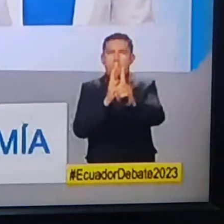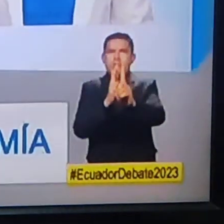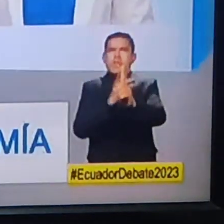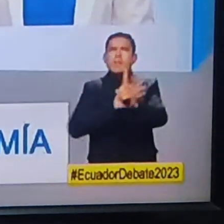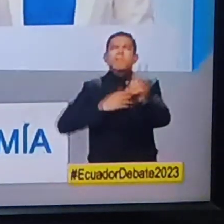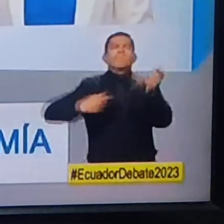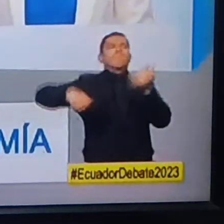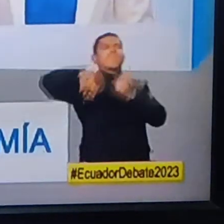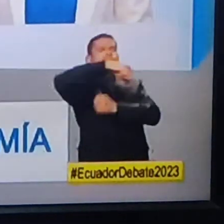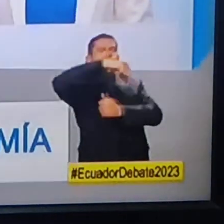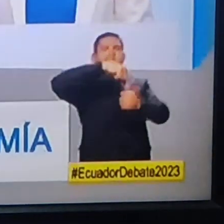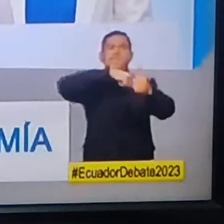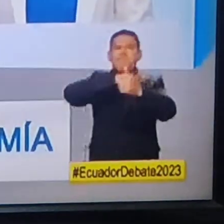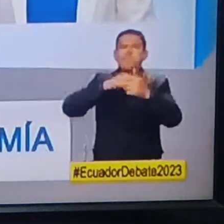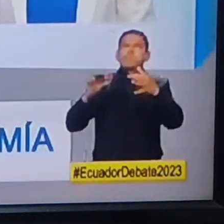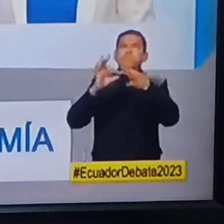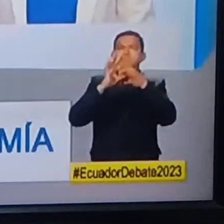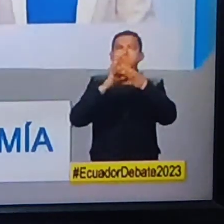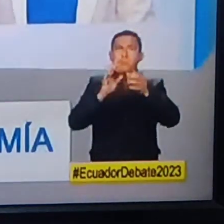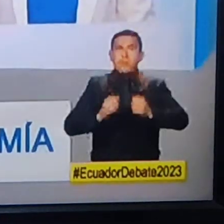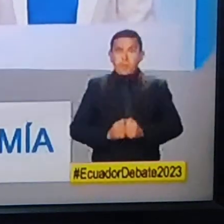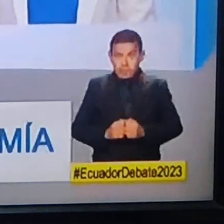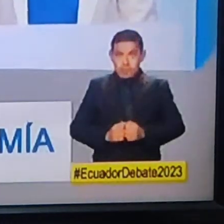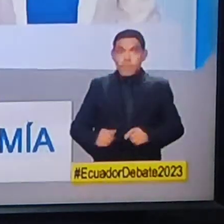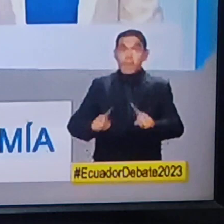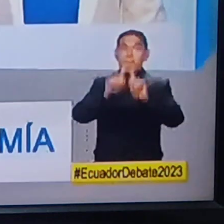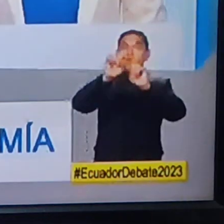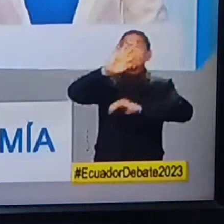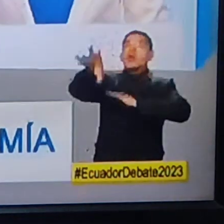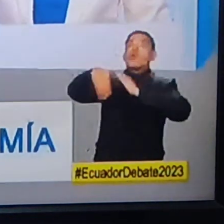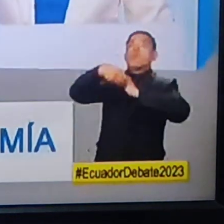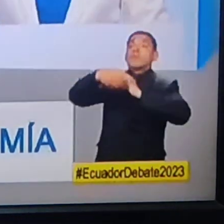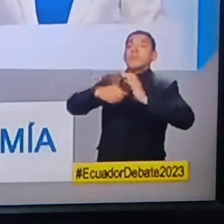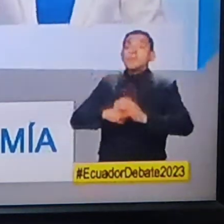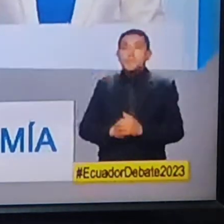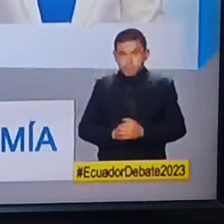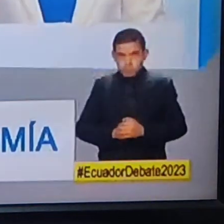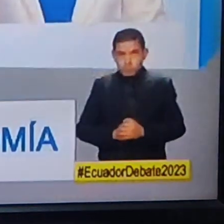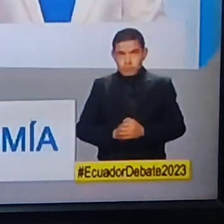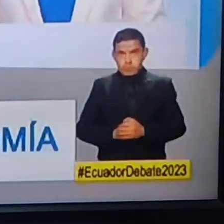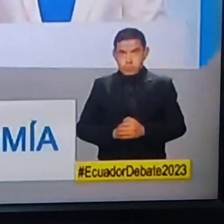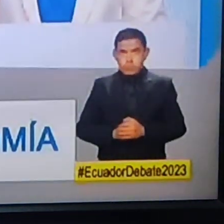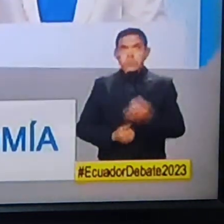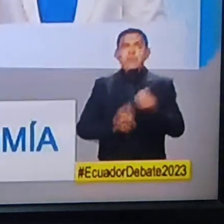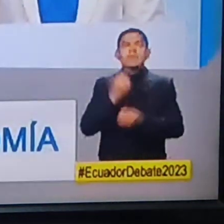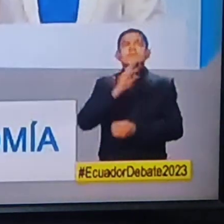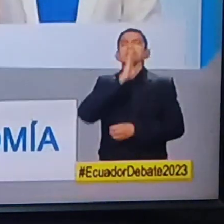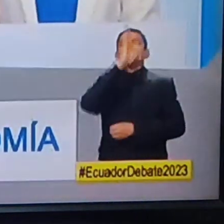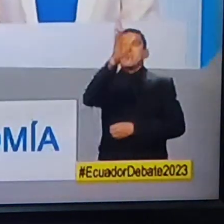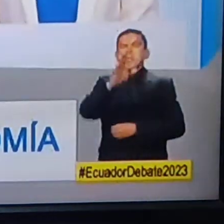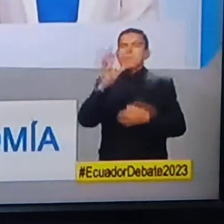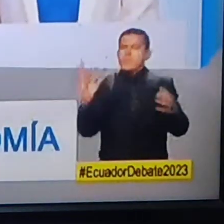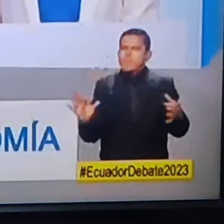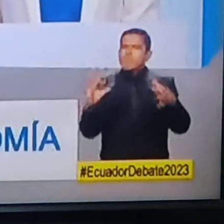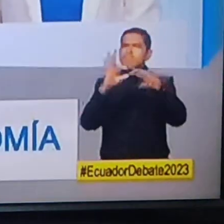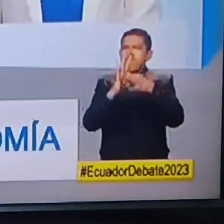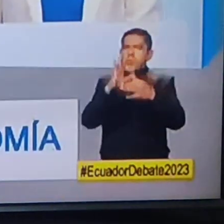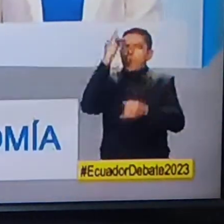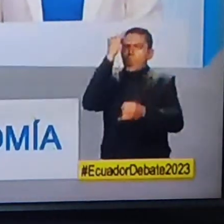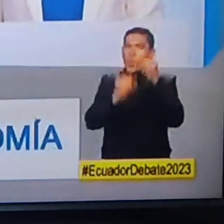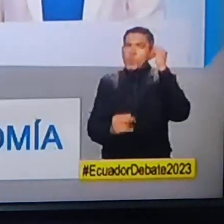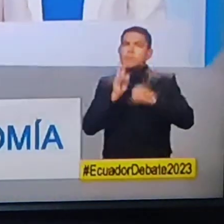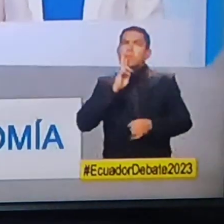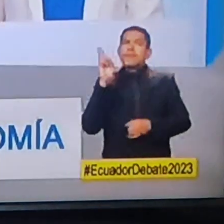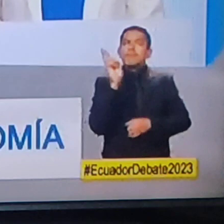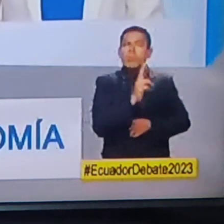la contrarréplica. Es una pregunta complementaria. Una pregunta complementaria, pero que siempre debe estar ceñida a la última respuesta